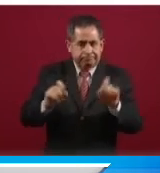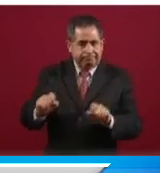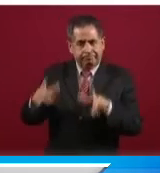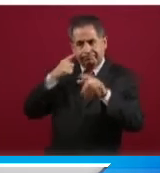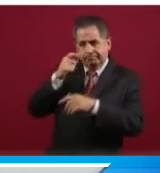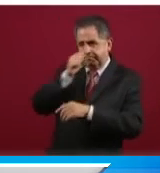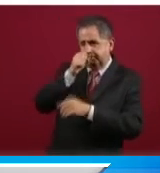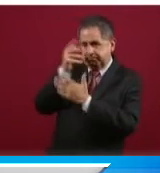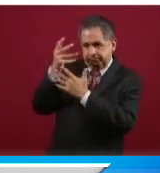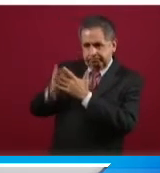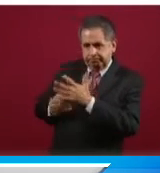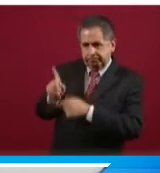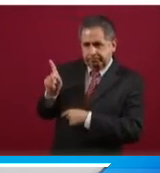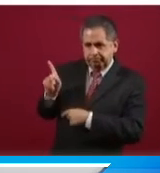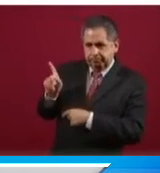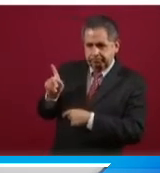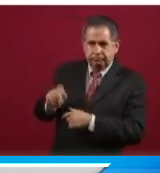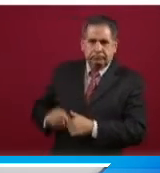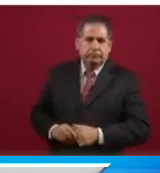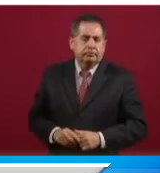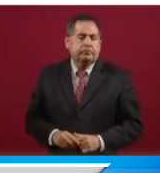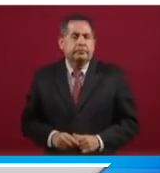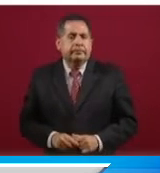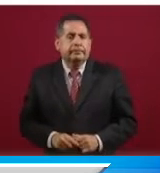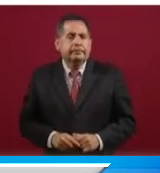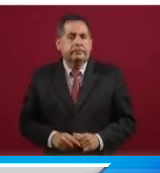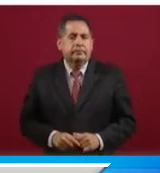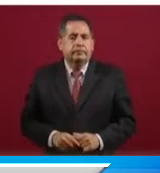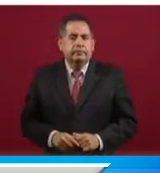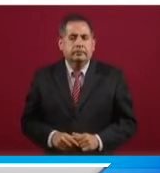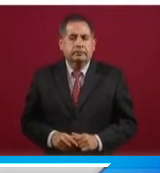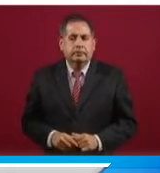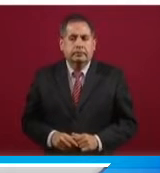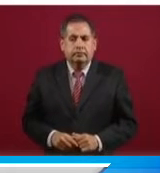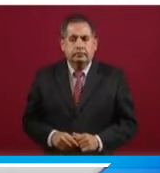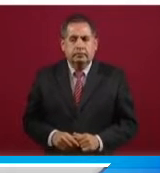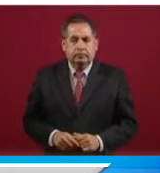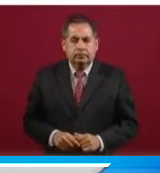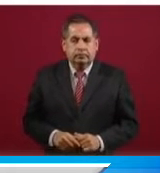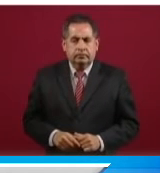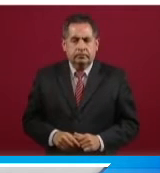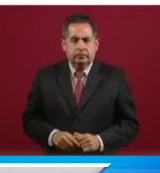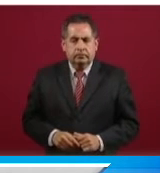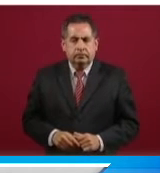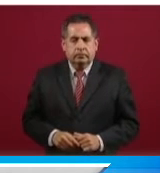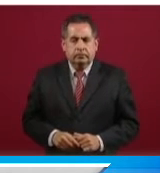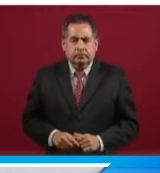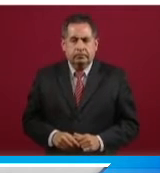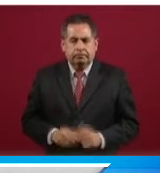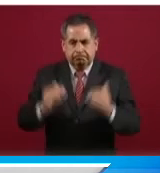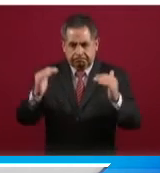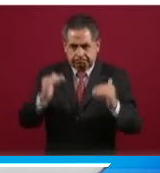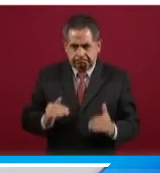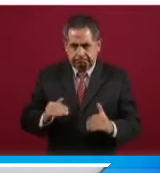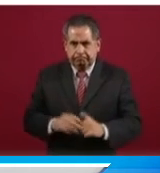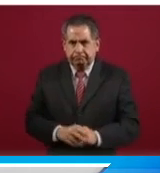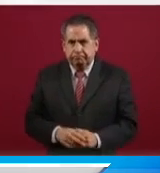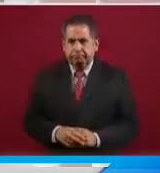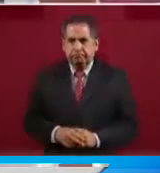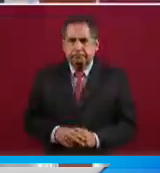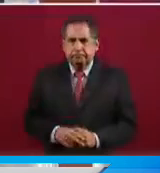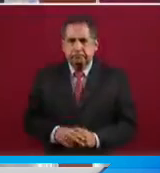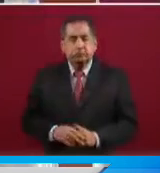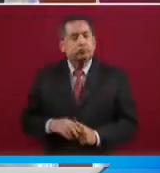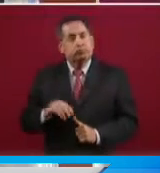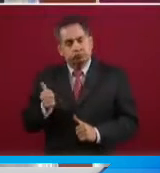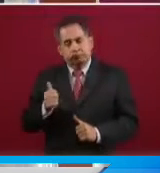de octubre, fueron designados y ya se encuentran operando. Se han adicionado 14.000 elementos de la Policía Federal a la Guardia Nacional, por lo que